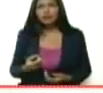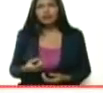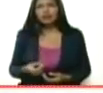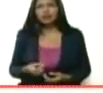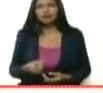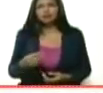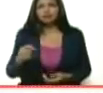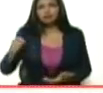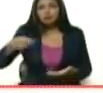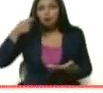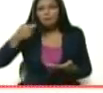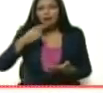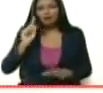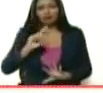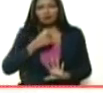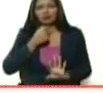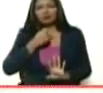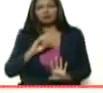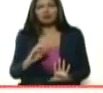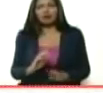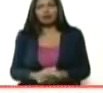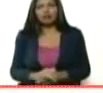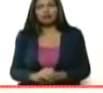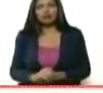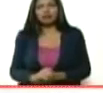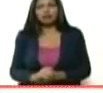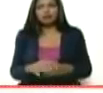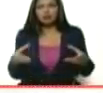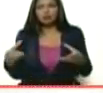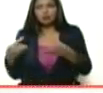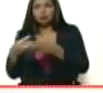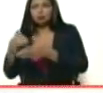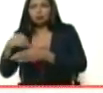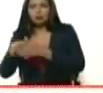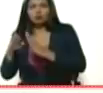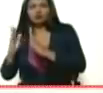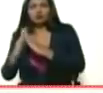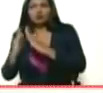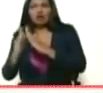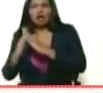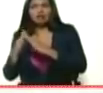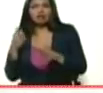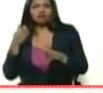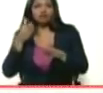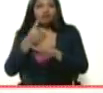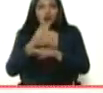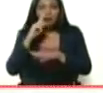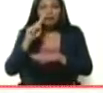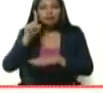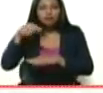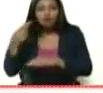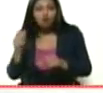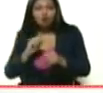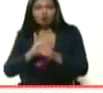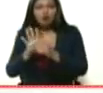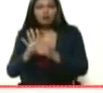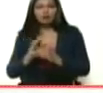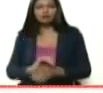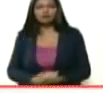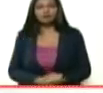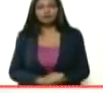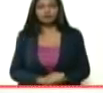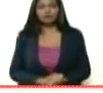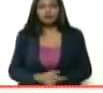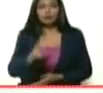del apetito. Se mantenían en aislamiento domiciliario al momento del abordaje. Y bueno, el paciente